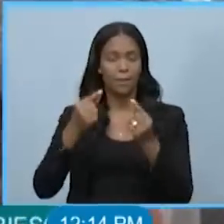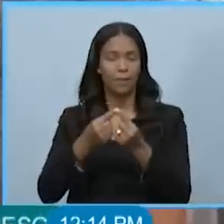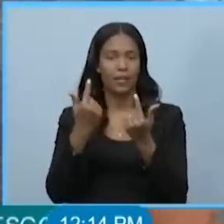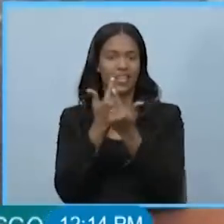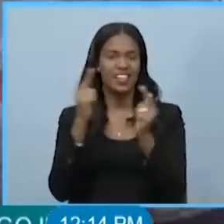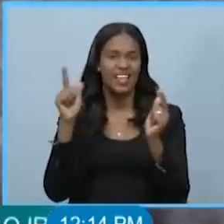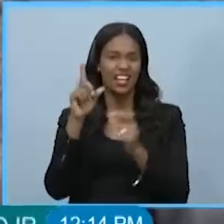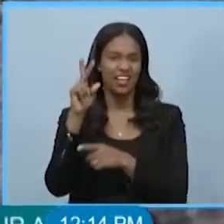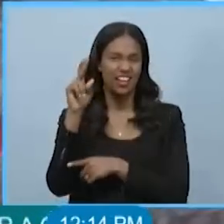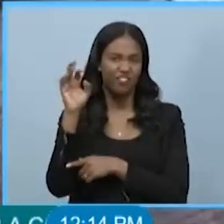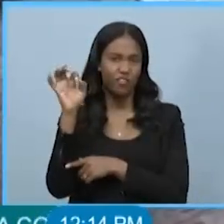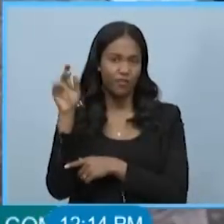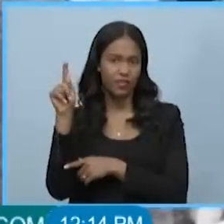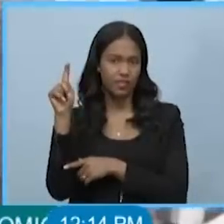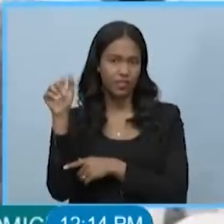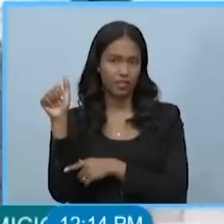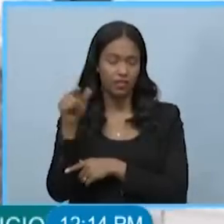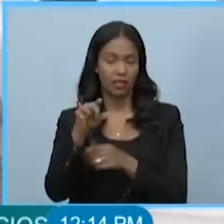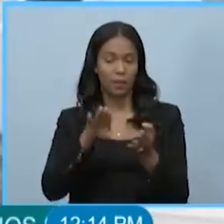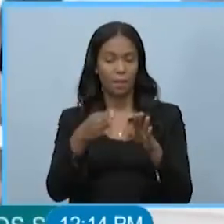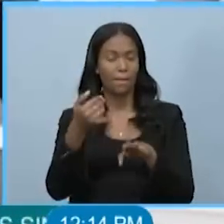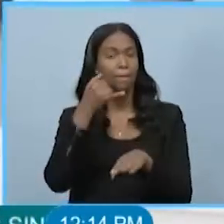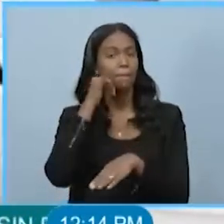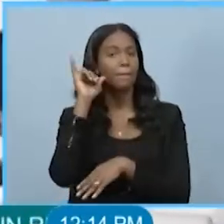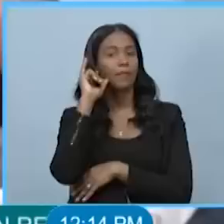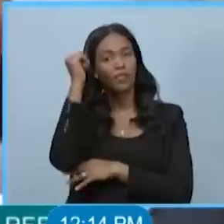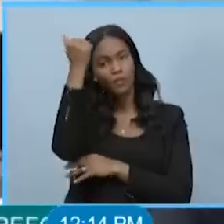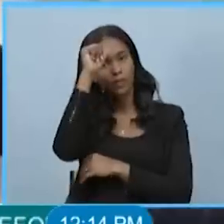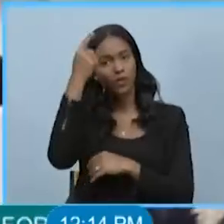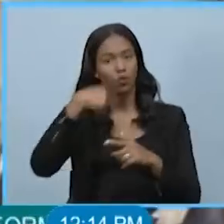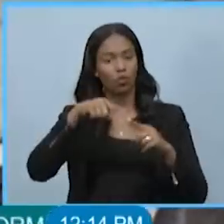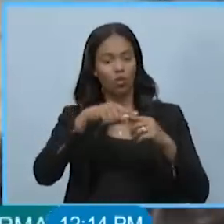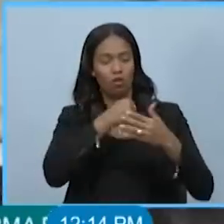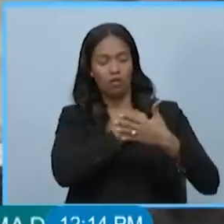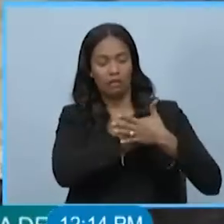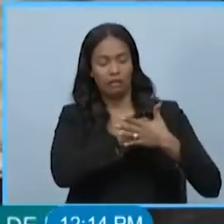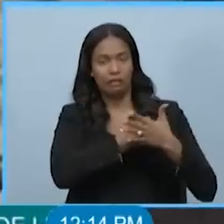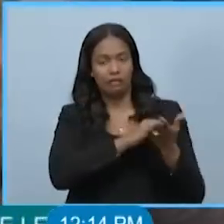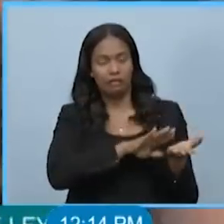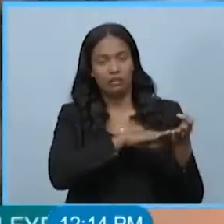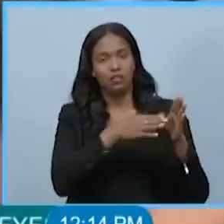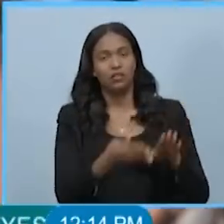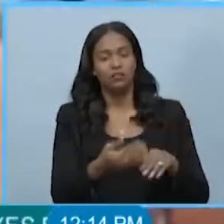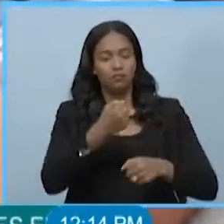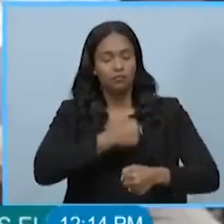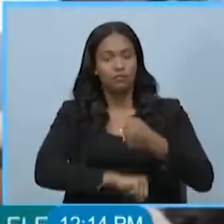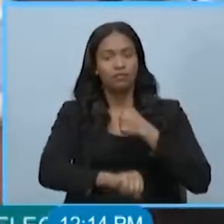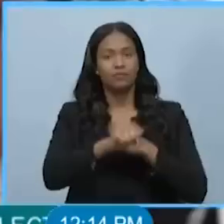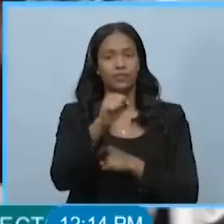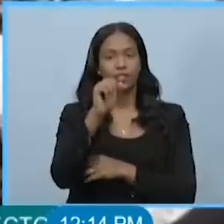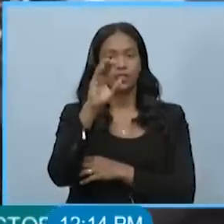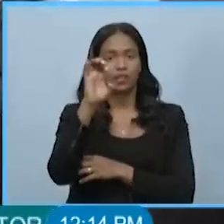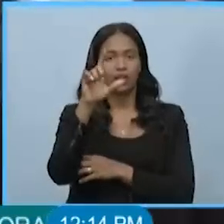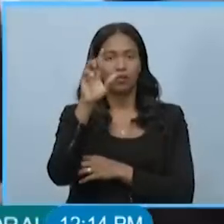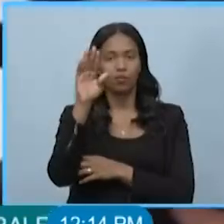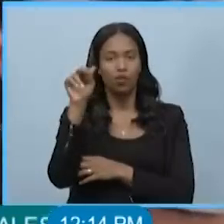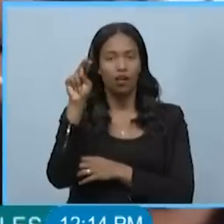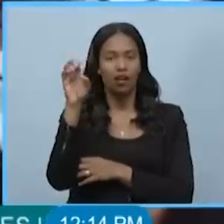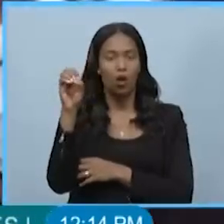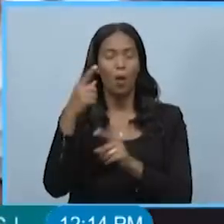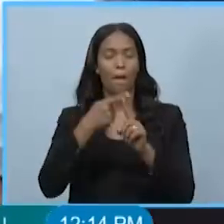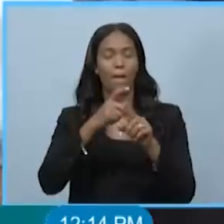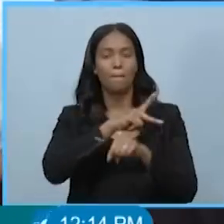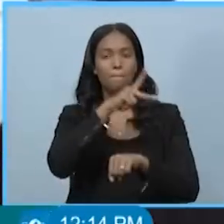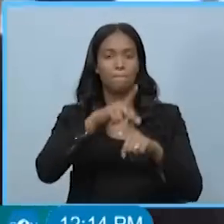quien falleció este domingo tras sufrir un infarto fulminante nació en la comunidad El Bonao, en Higüey, provincia de